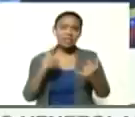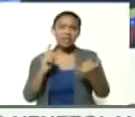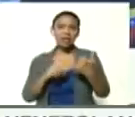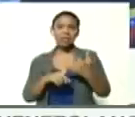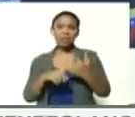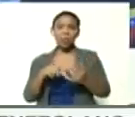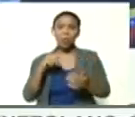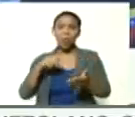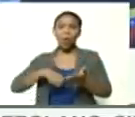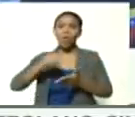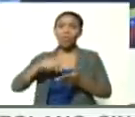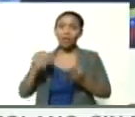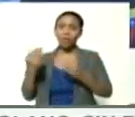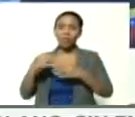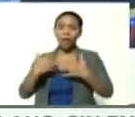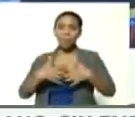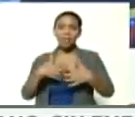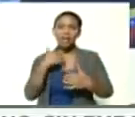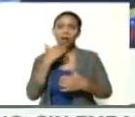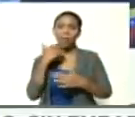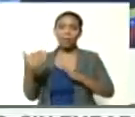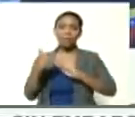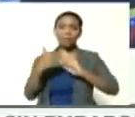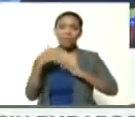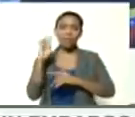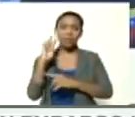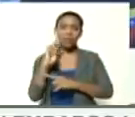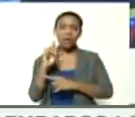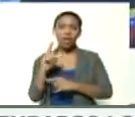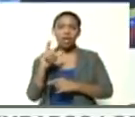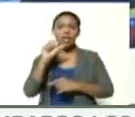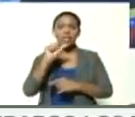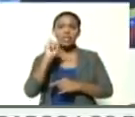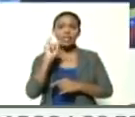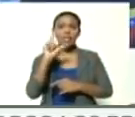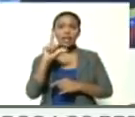se llama la compañía de Jordan Goodrow? Silvercorp.